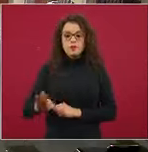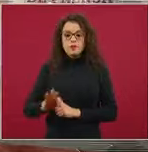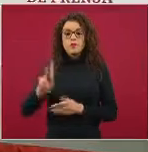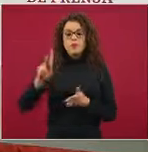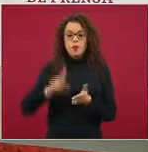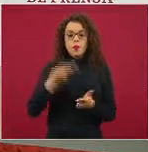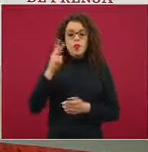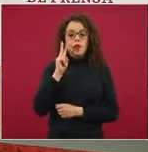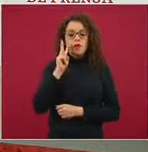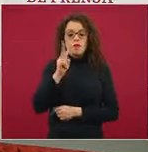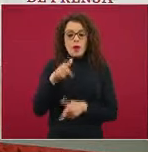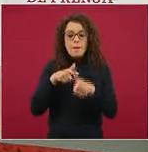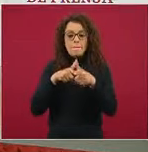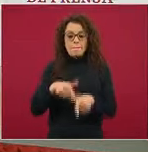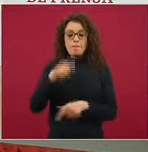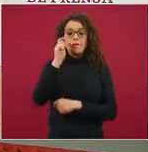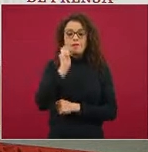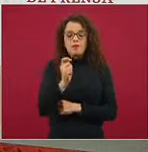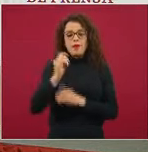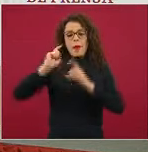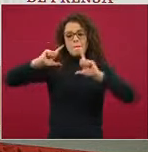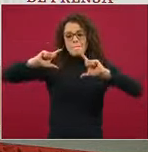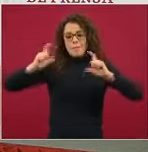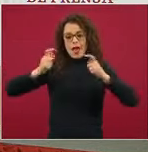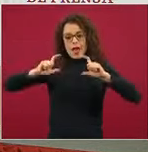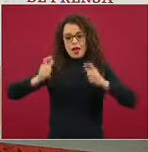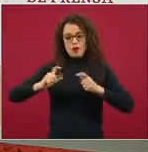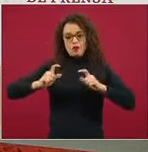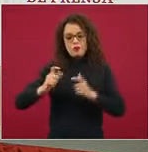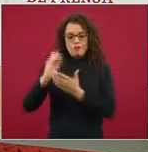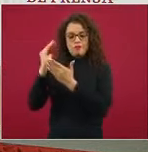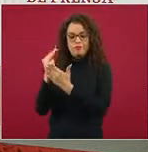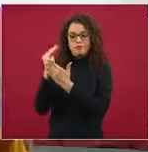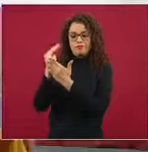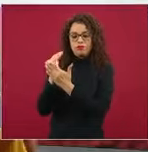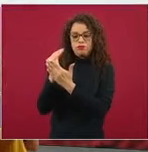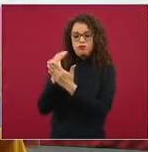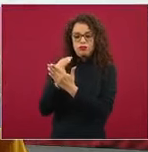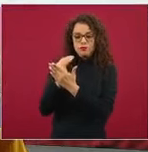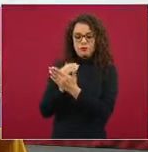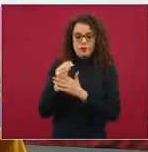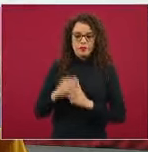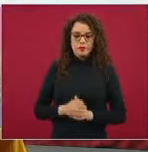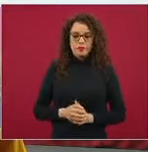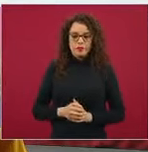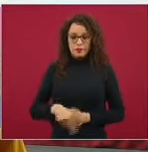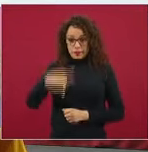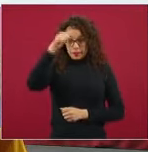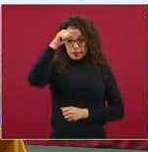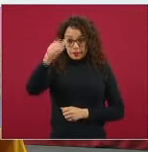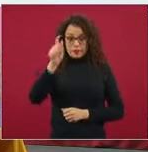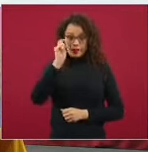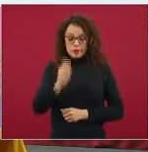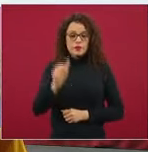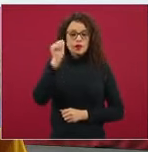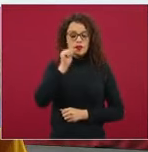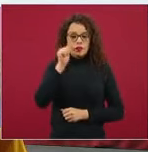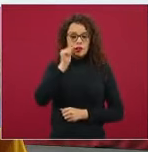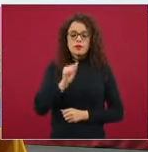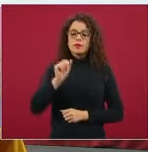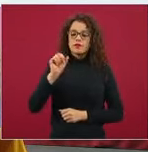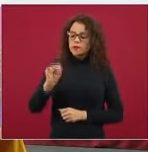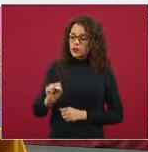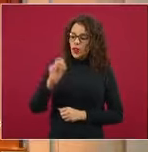observar una disminución. Las caídas que tenemos son precisamente los fines de semana, que para toda la